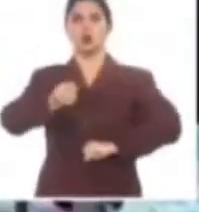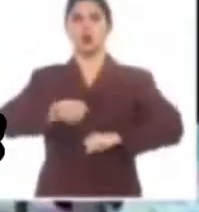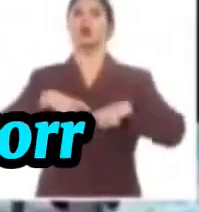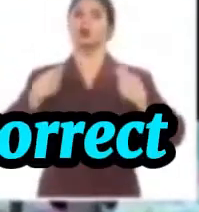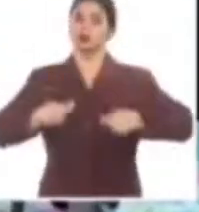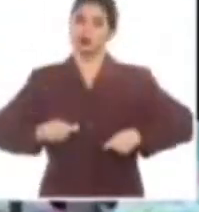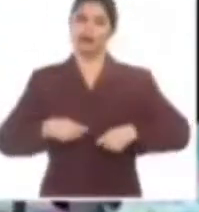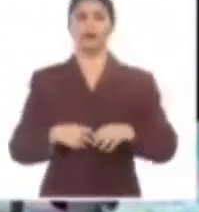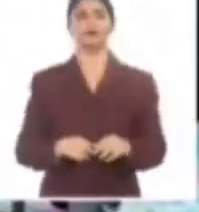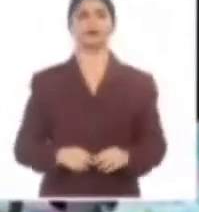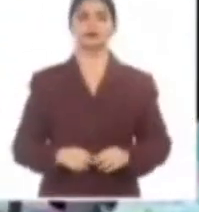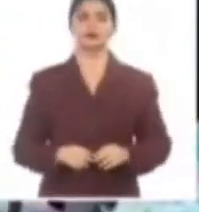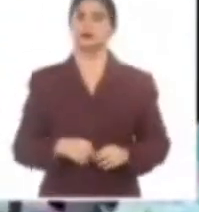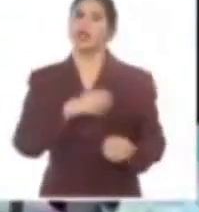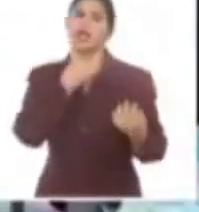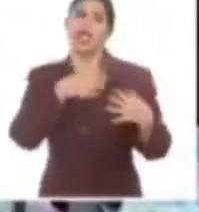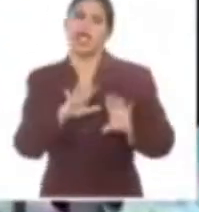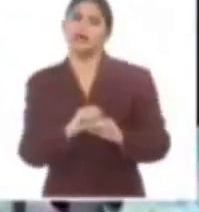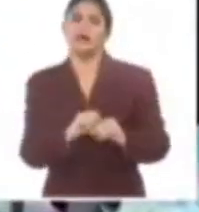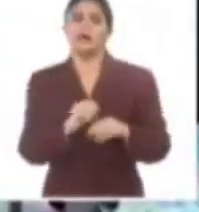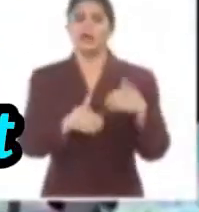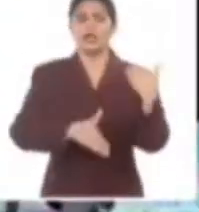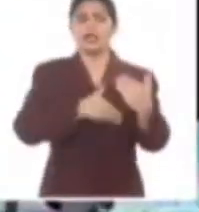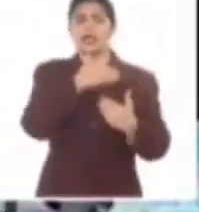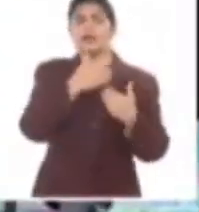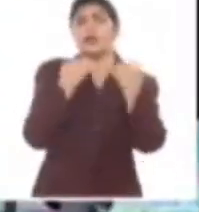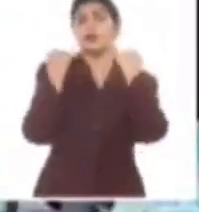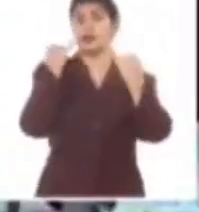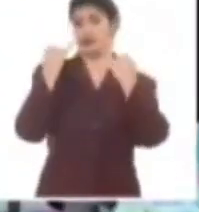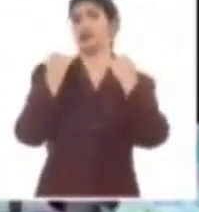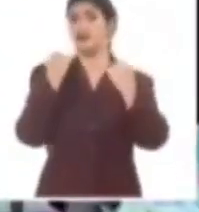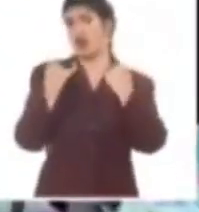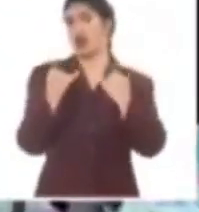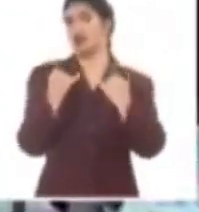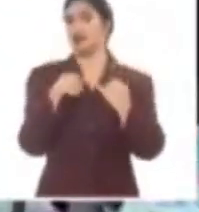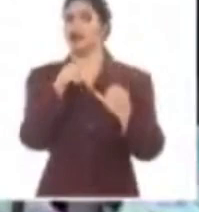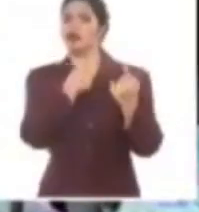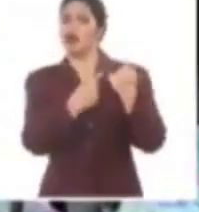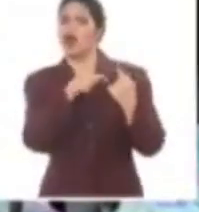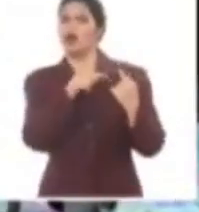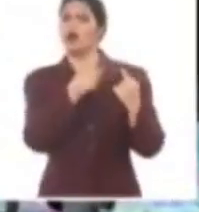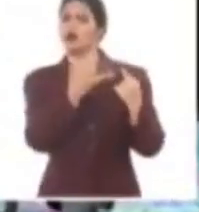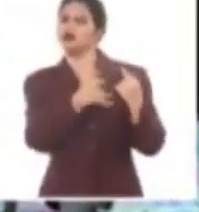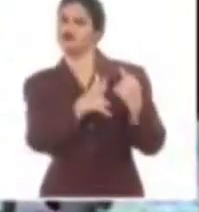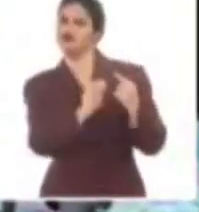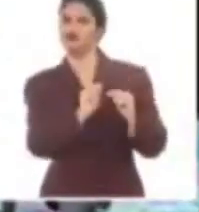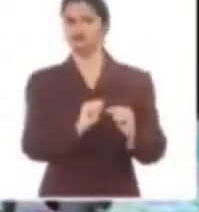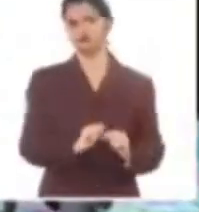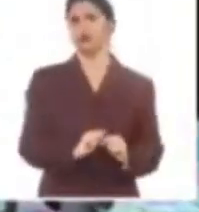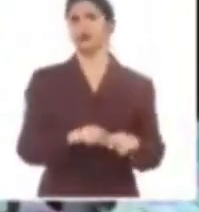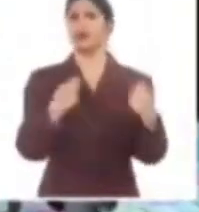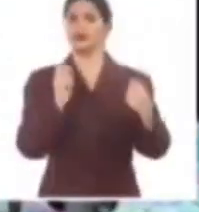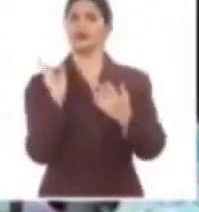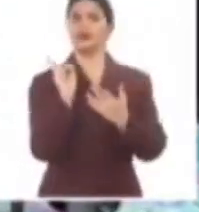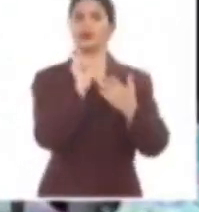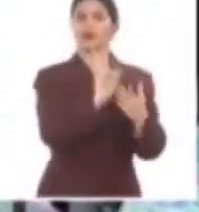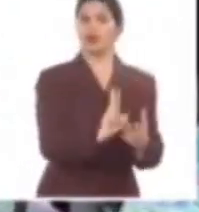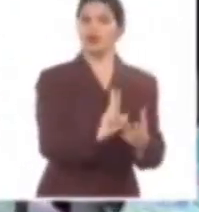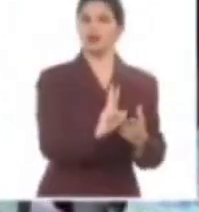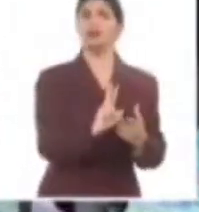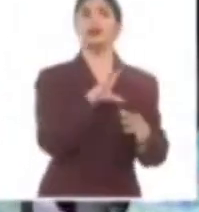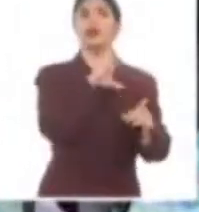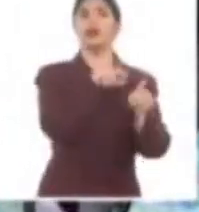camino correcto y hacerlo con todo sentido de modestia, pero también con un alto sentido de autocrítica y poder avanzar en